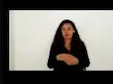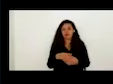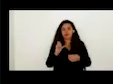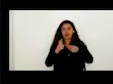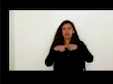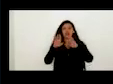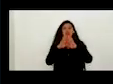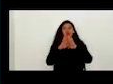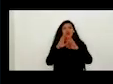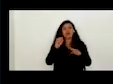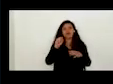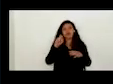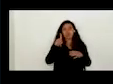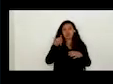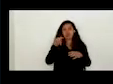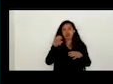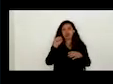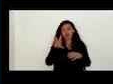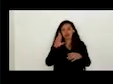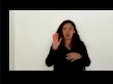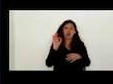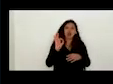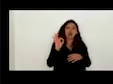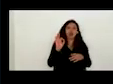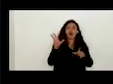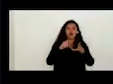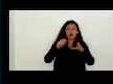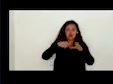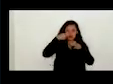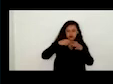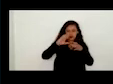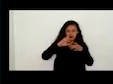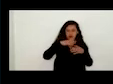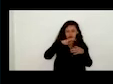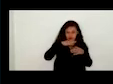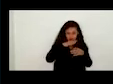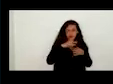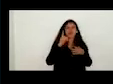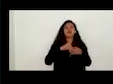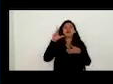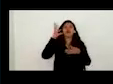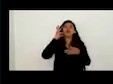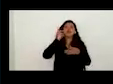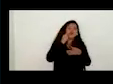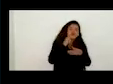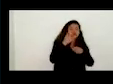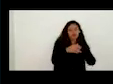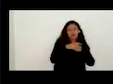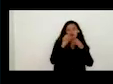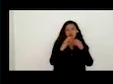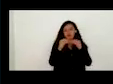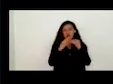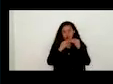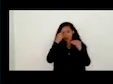esquite, podrían ser unos granitos de elote, un poquito de mayonesa, limón, queso y alguna fruta para generar